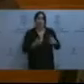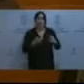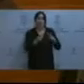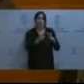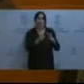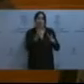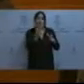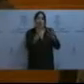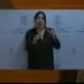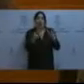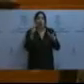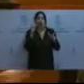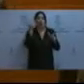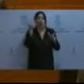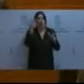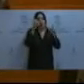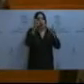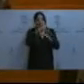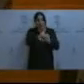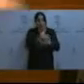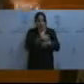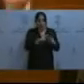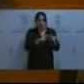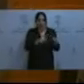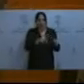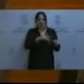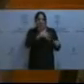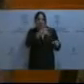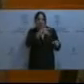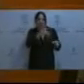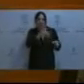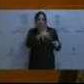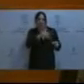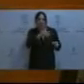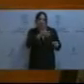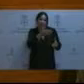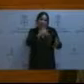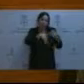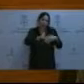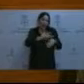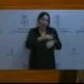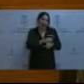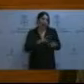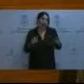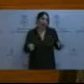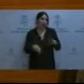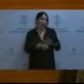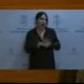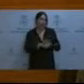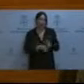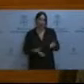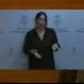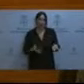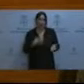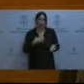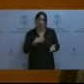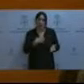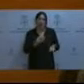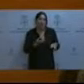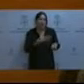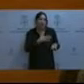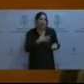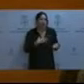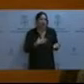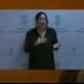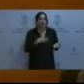de Asturias, no tiene disculpa para seguir esperando sentada a ver qué pasa. Quería hacerle este comentario respecto a que con